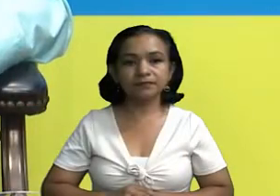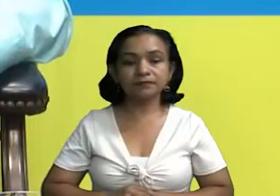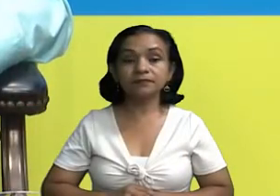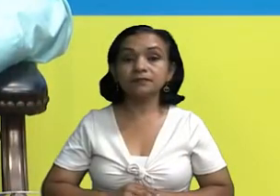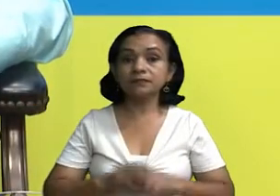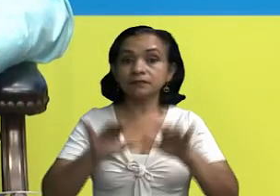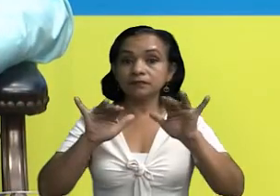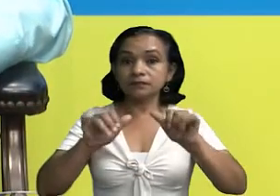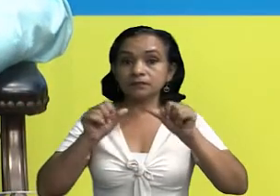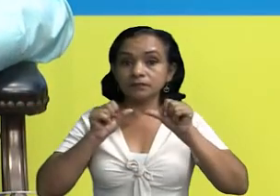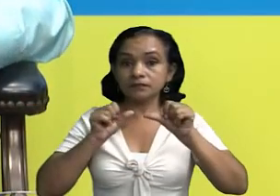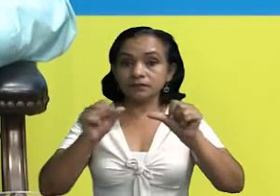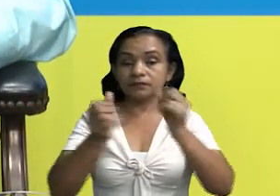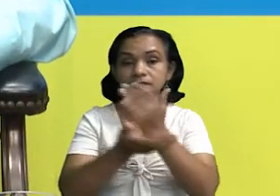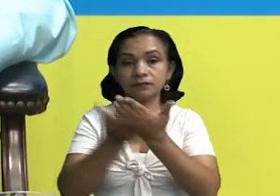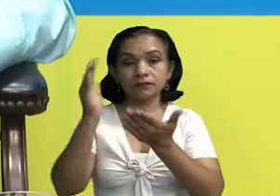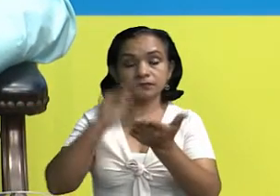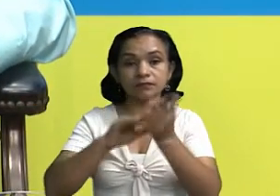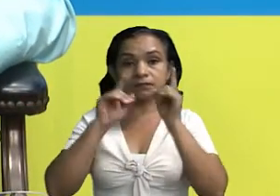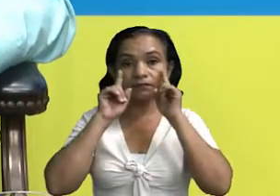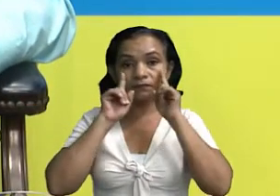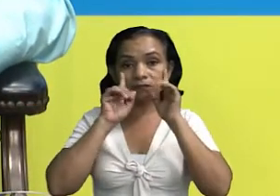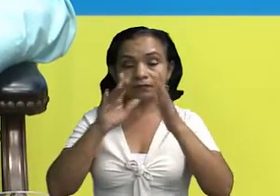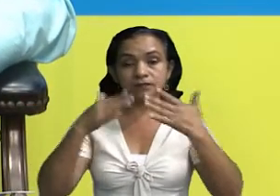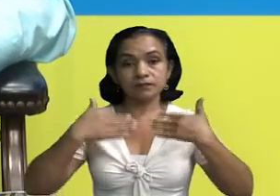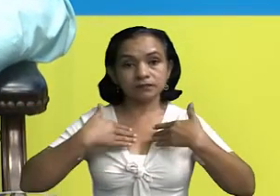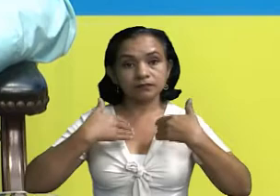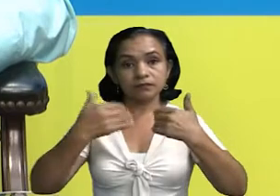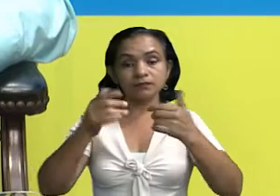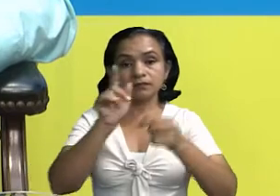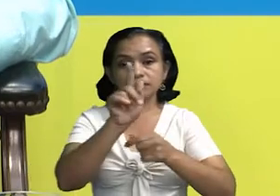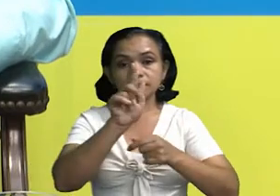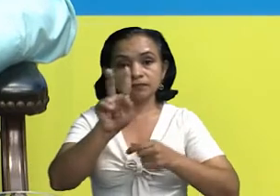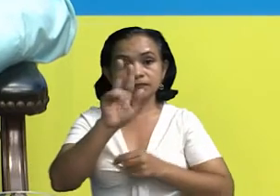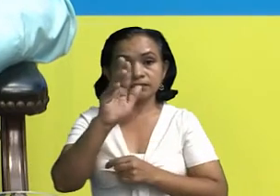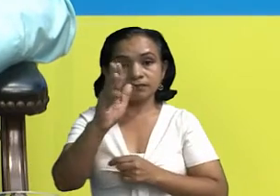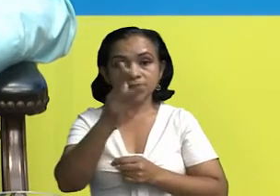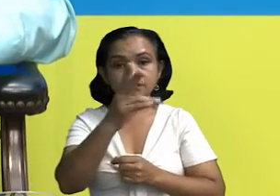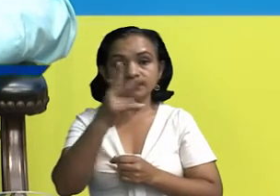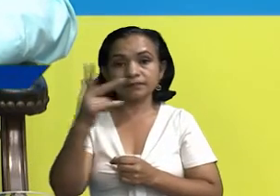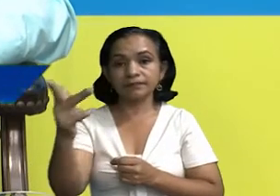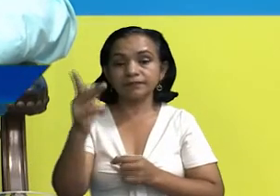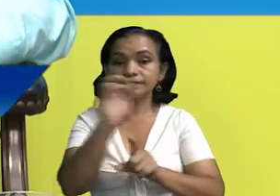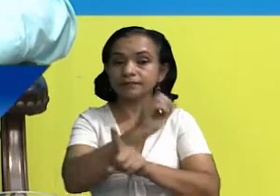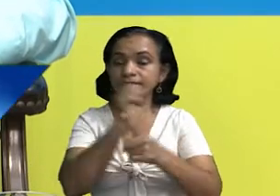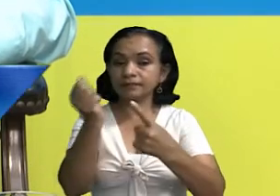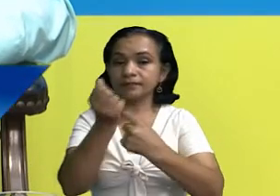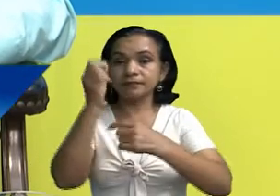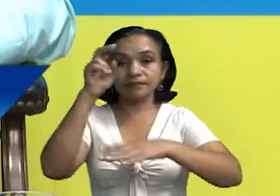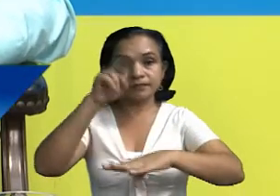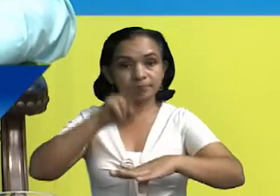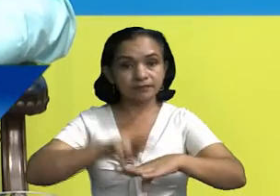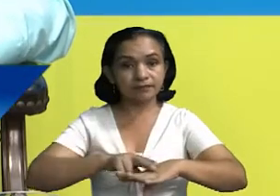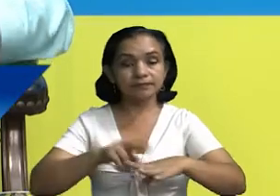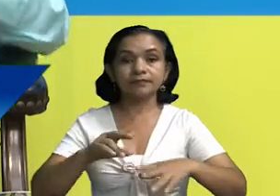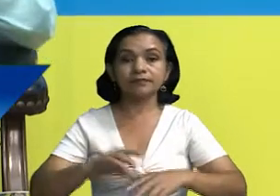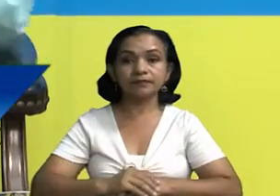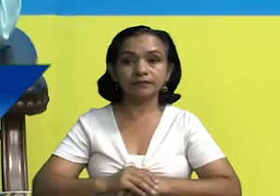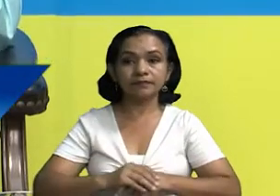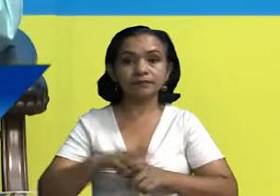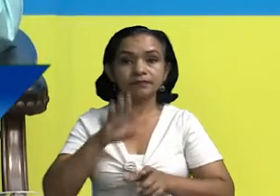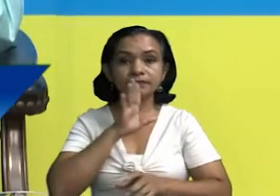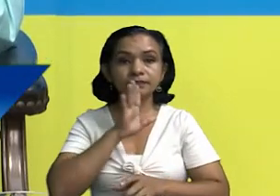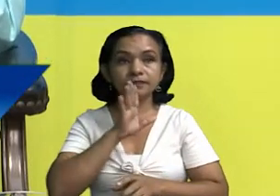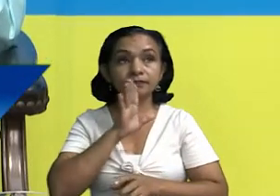Estamos de regreso en su gustado programa Prevenir el Salud a través de la frecuencia del canal 98, el canal parlamentario, el canal de la Asamblea Nacional. Estamos